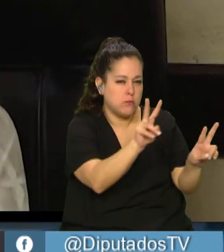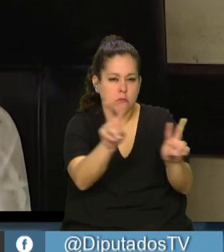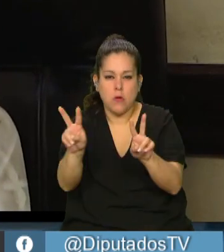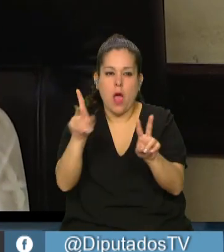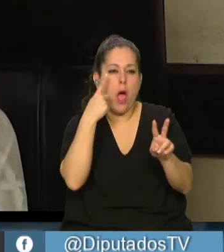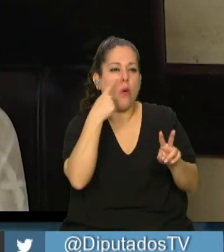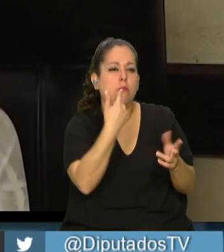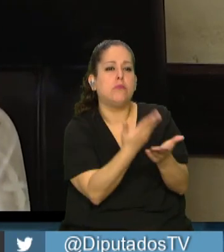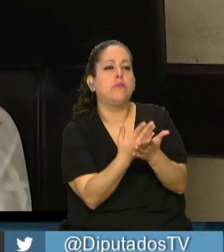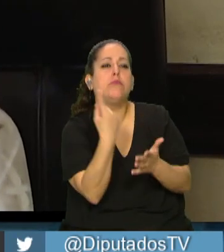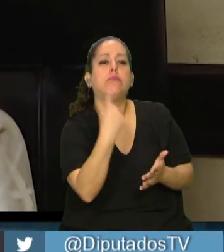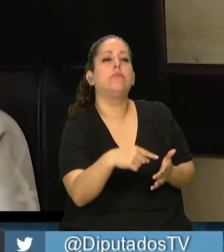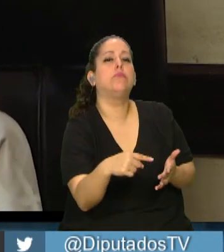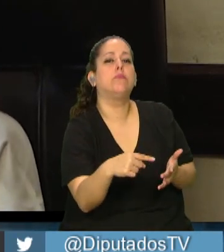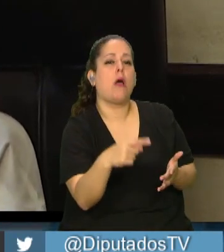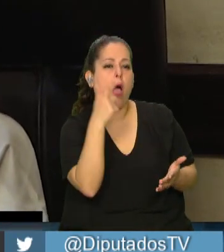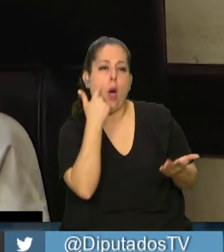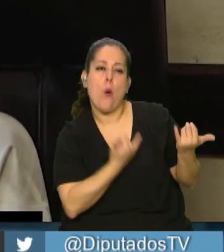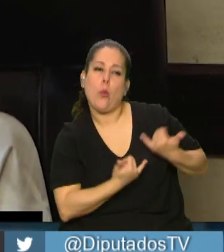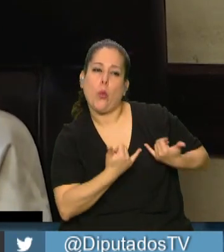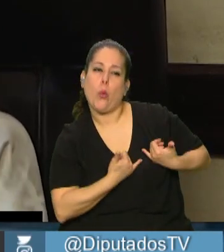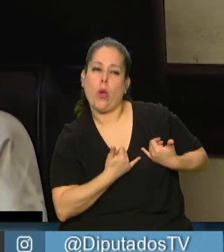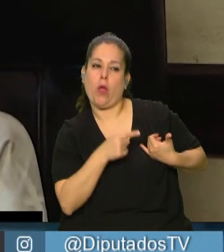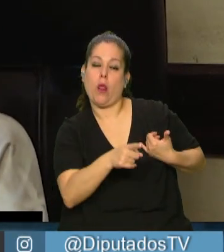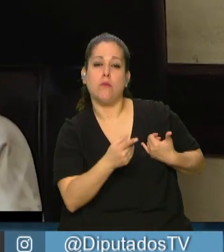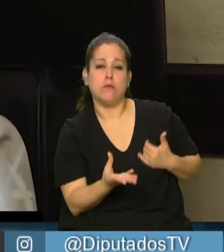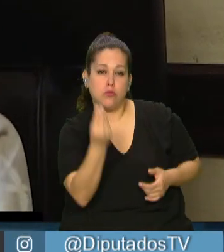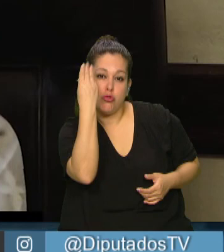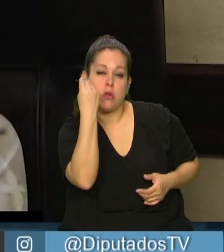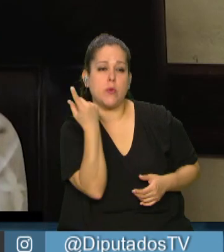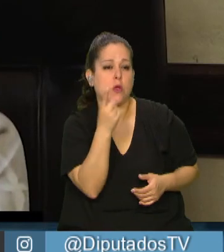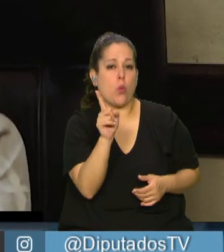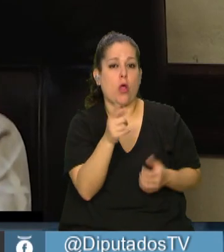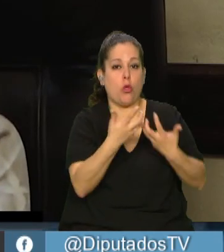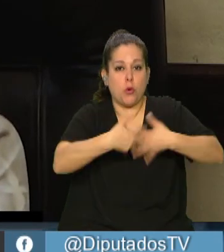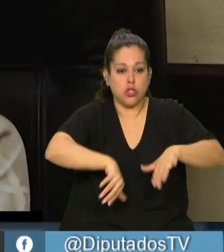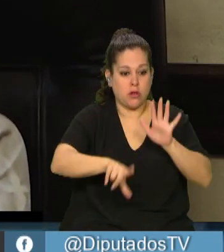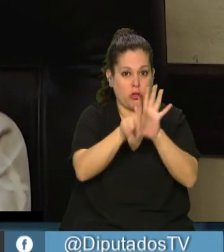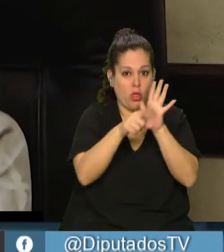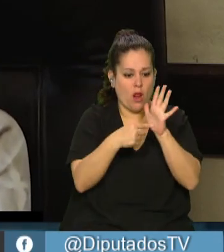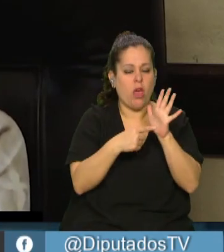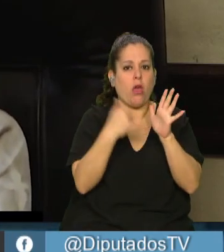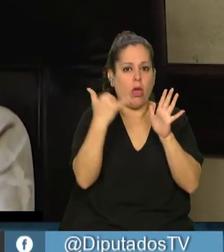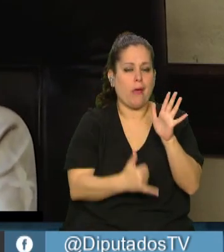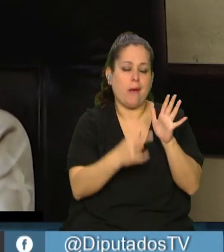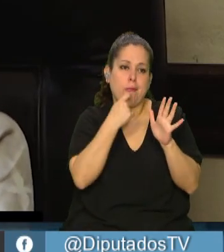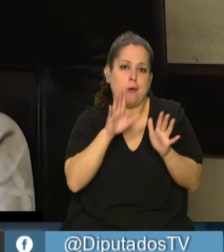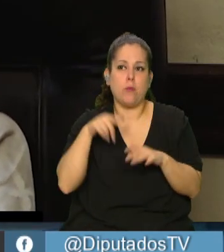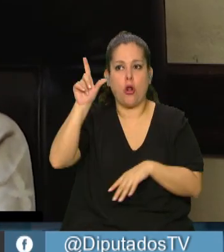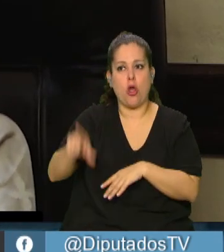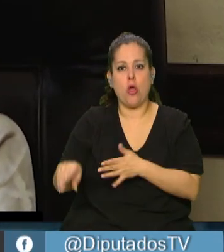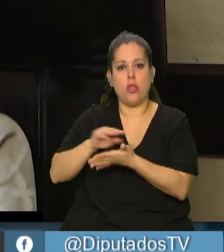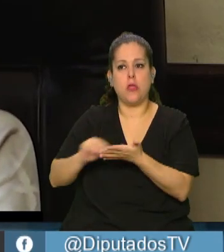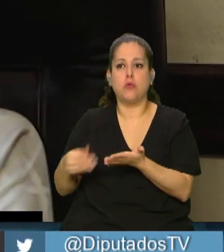veces durante el desarrollo de un proyecto el mismo diputado propone